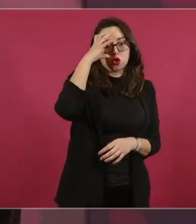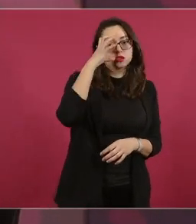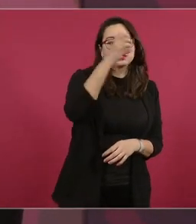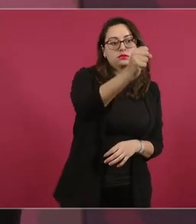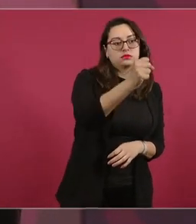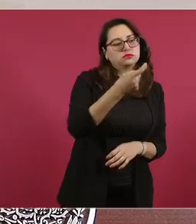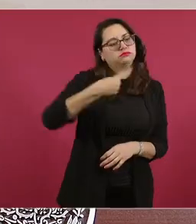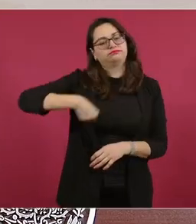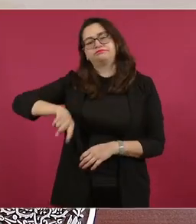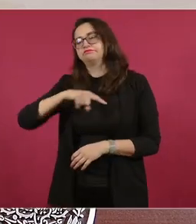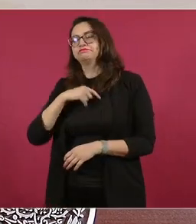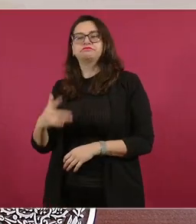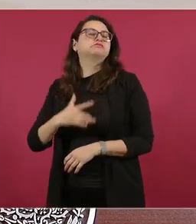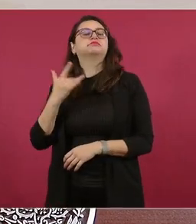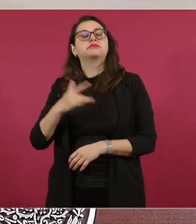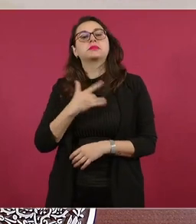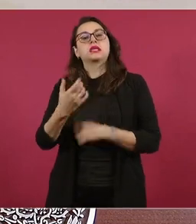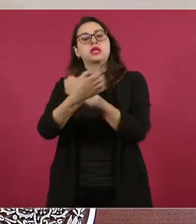que son derechos